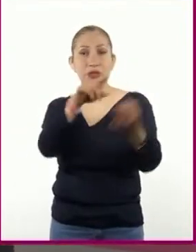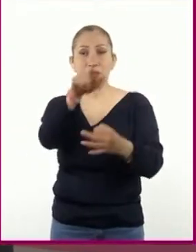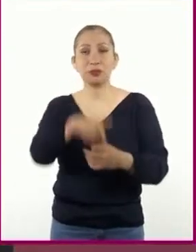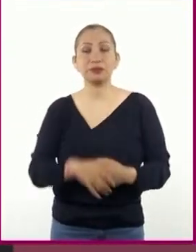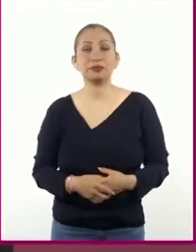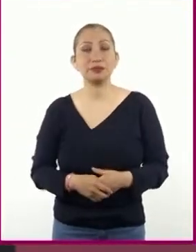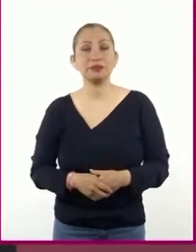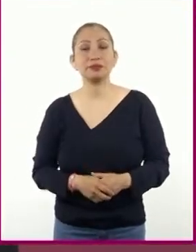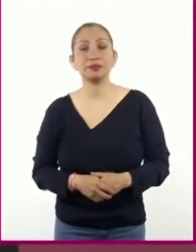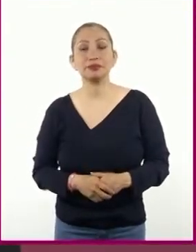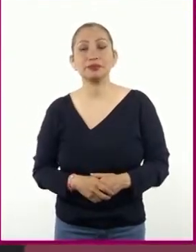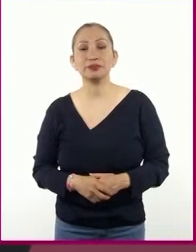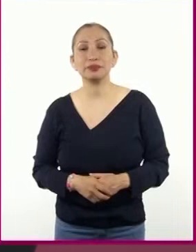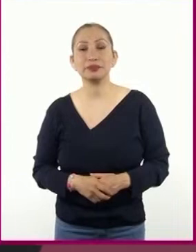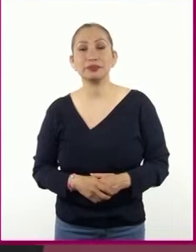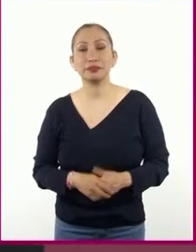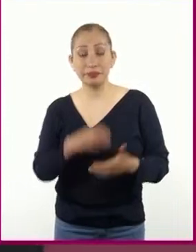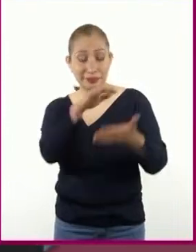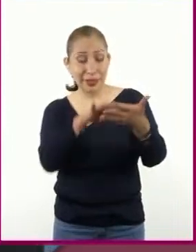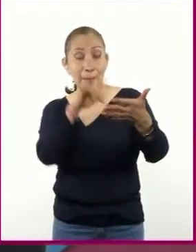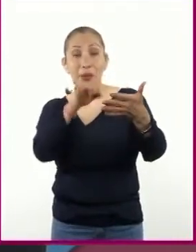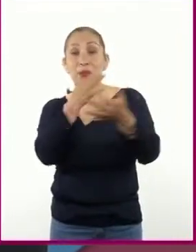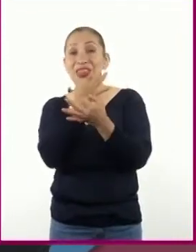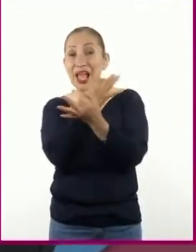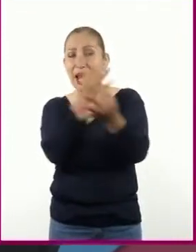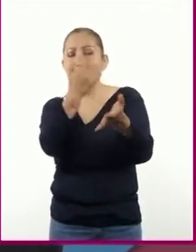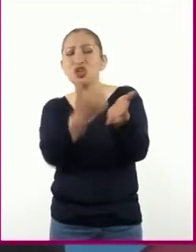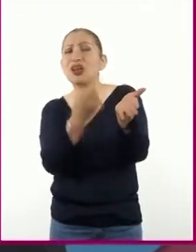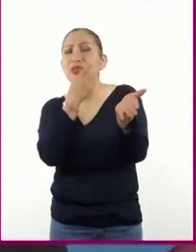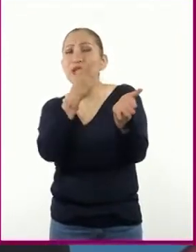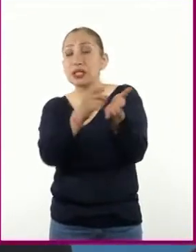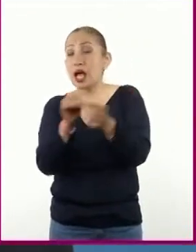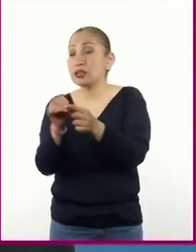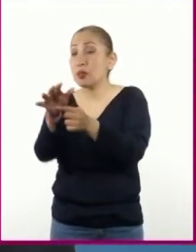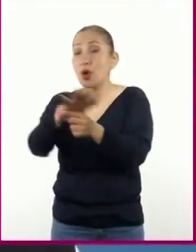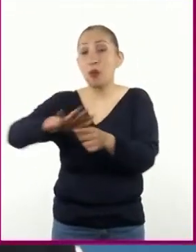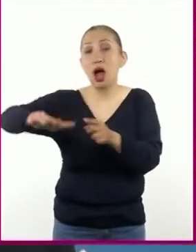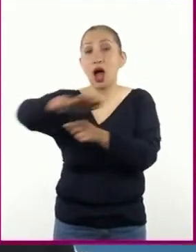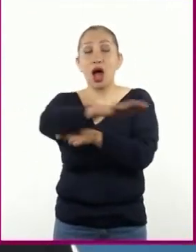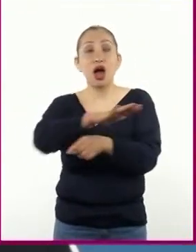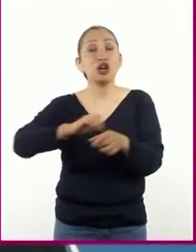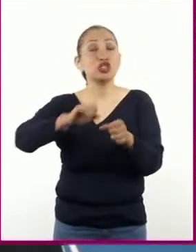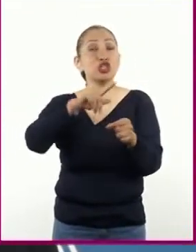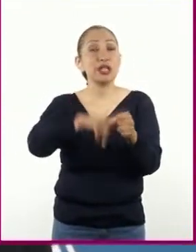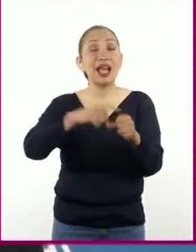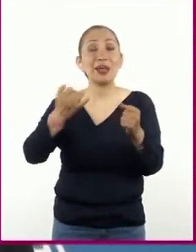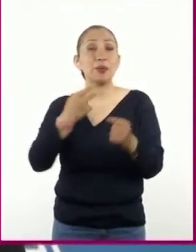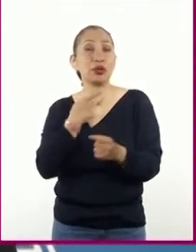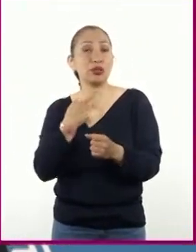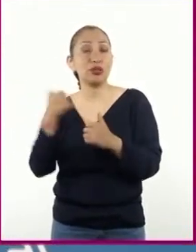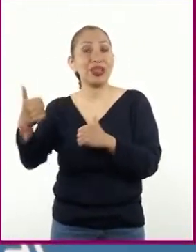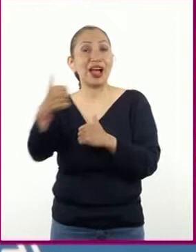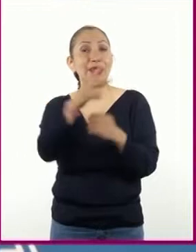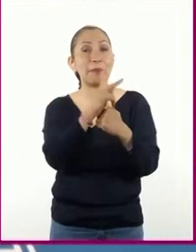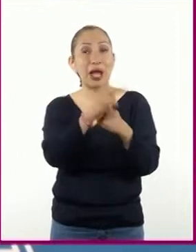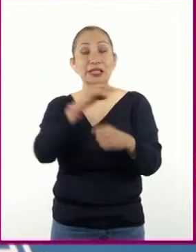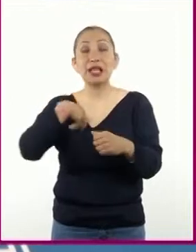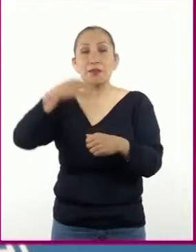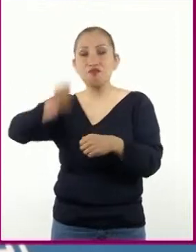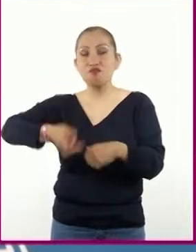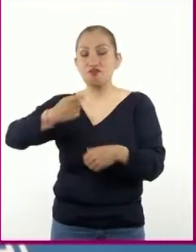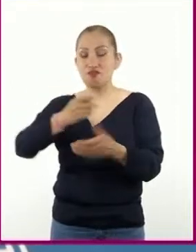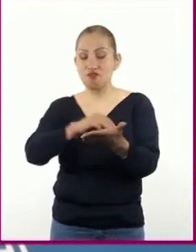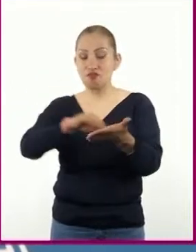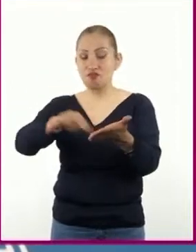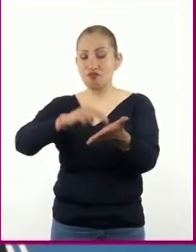posteriormente. El contenido de esta declaración ha influido en el contexto sociopolítico de los países que la firmaron,